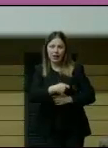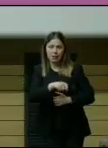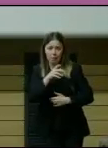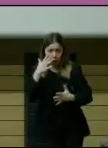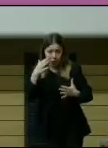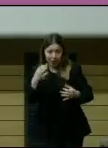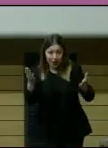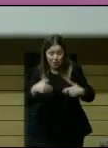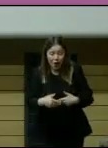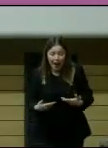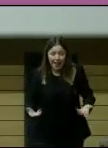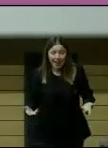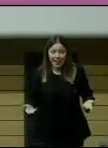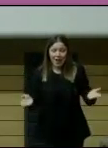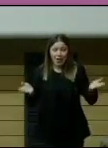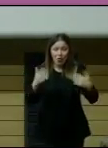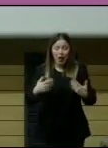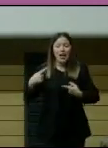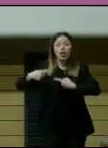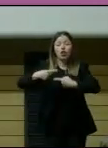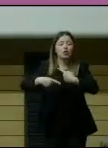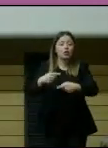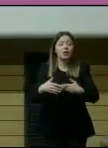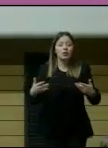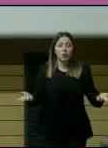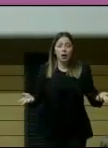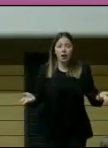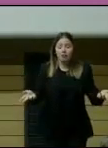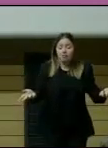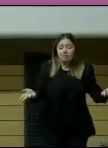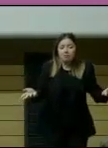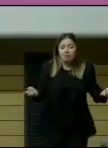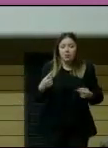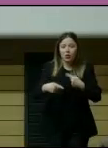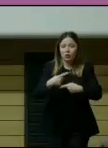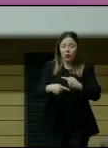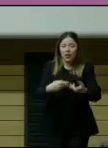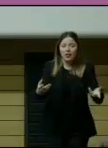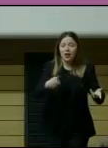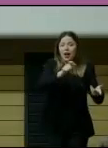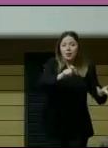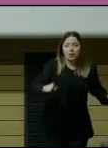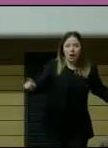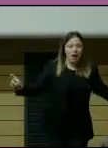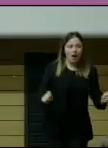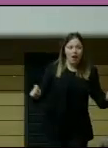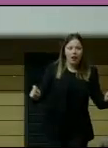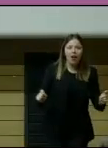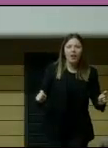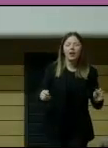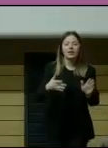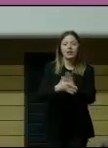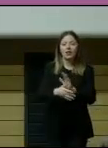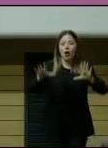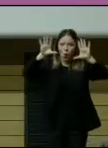había fentanilo, no lo había. Y las consecuencias, bueno, pues tenemos aquí diferentes consecuencias. la gente de la Armada, muy